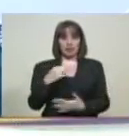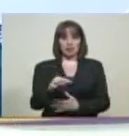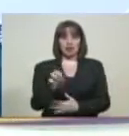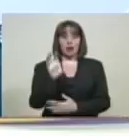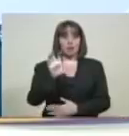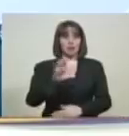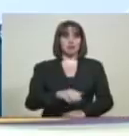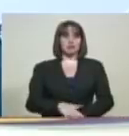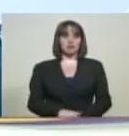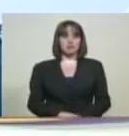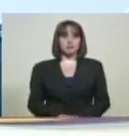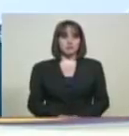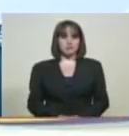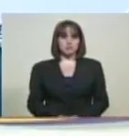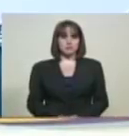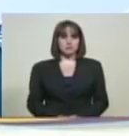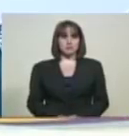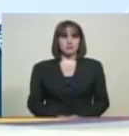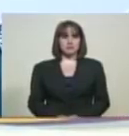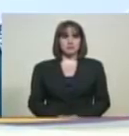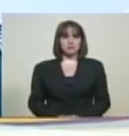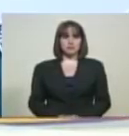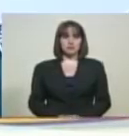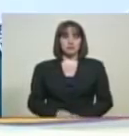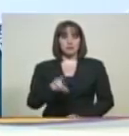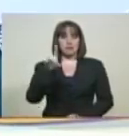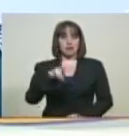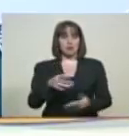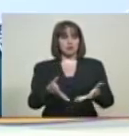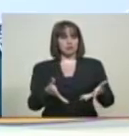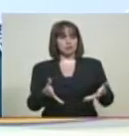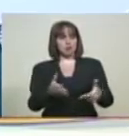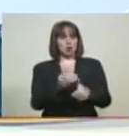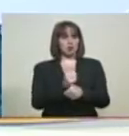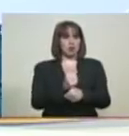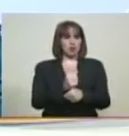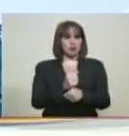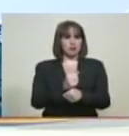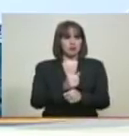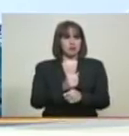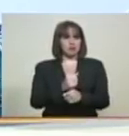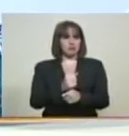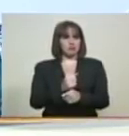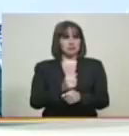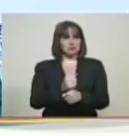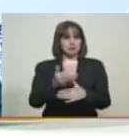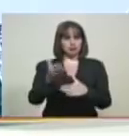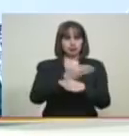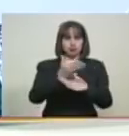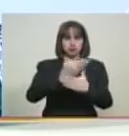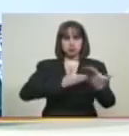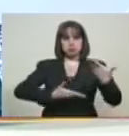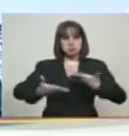patria y sobre todo lograr armonizar la acción